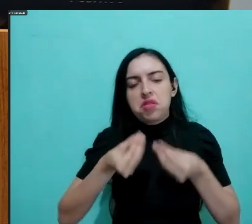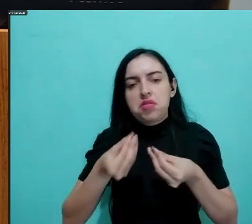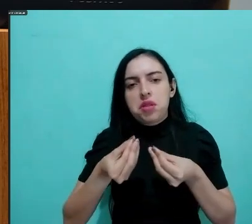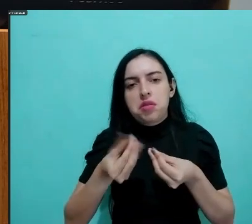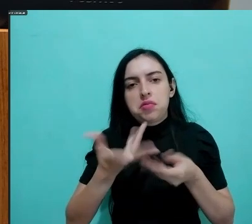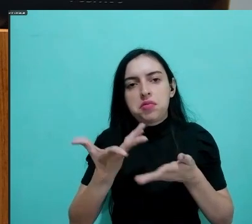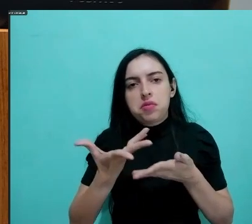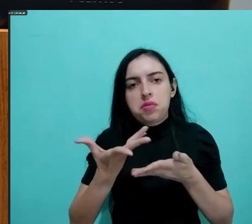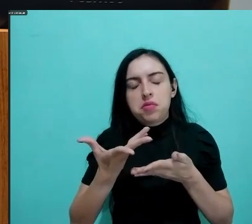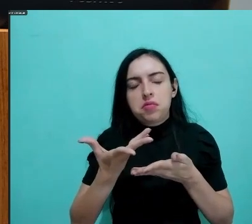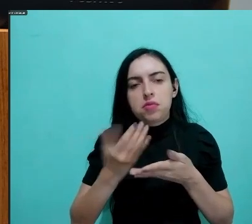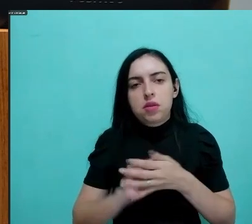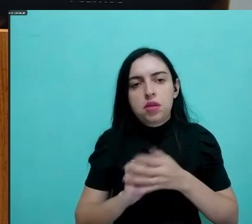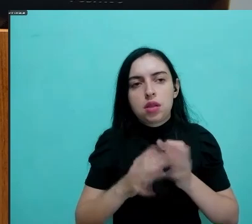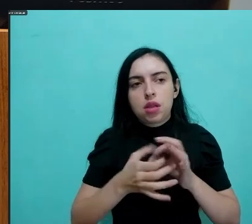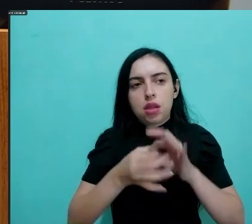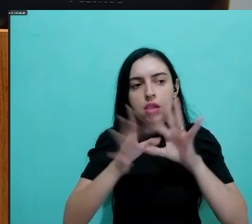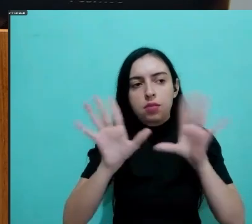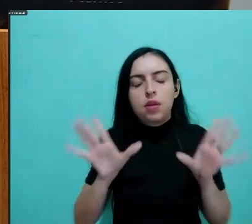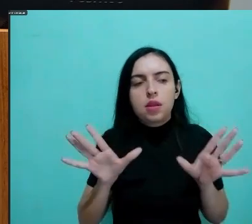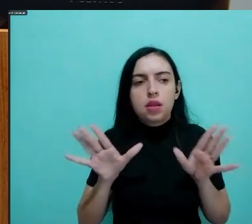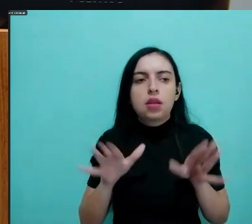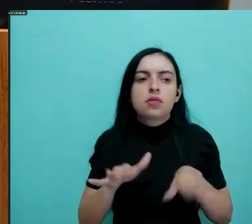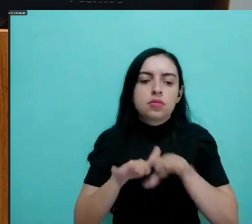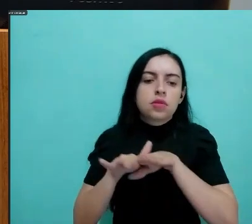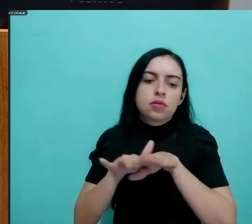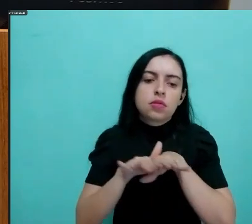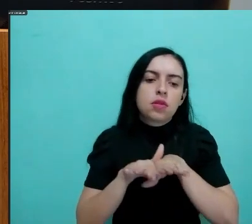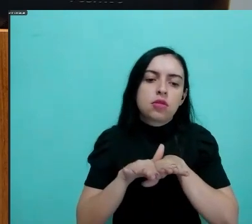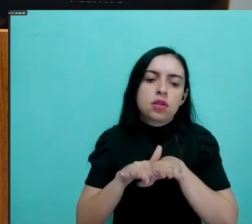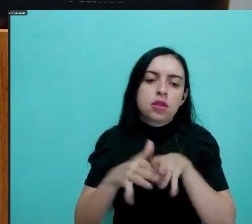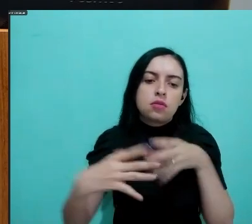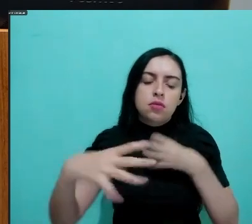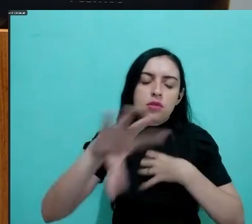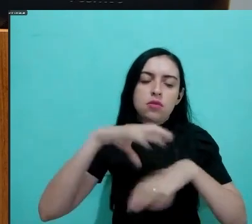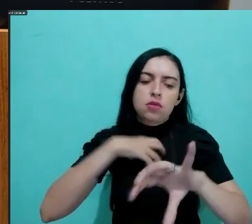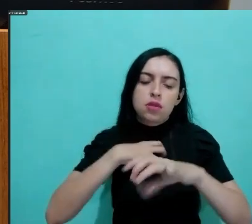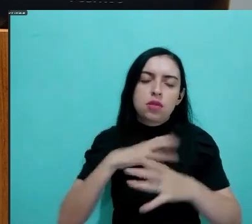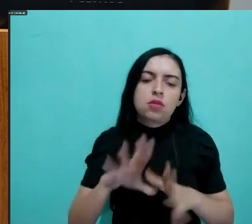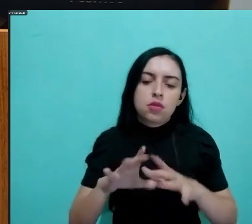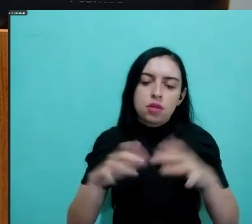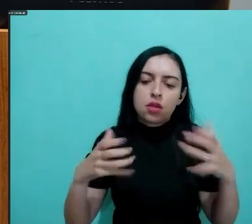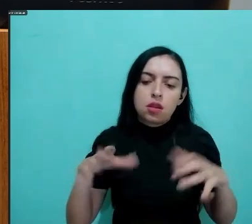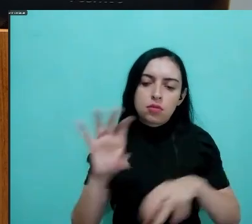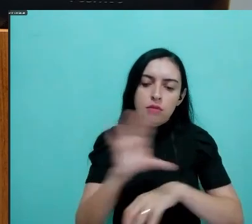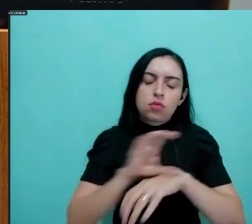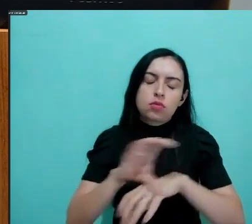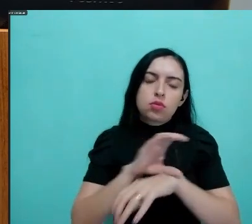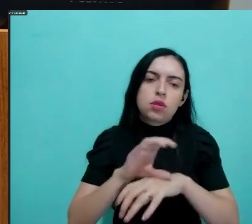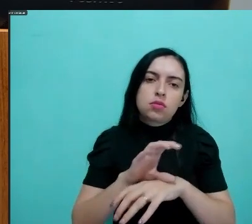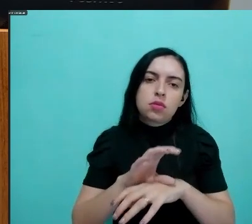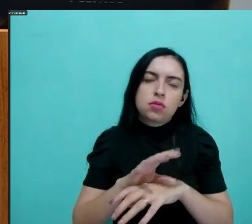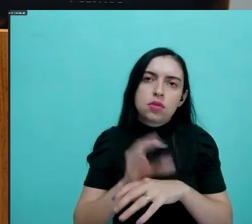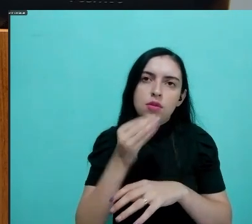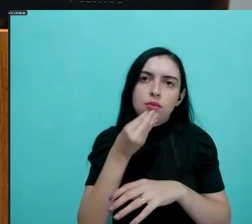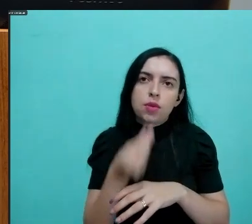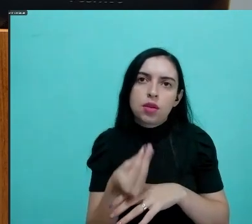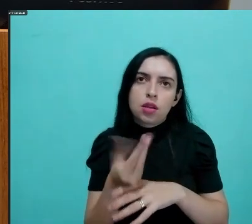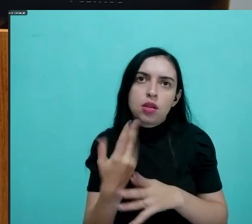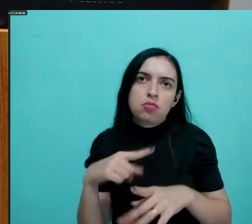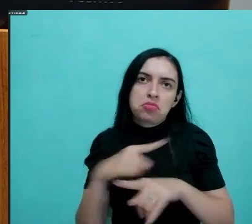devise, liberté, égalité, fraternité, fue empleado por el Consejo Constitucional para declarar una